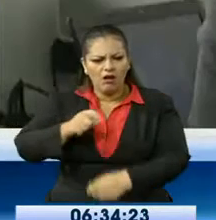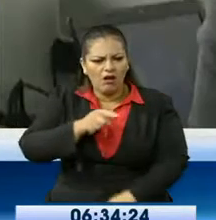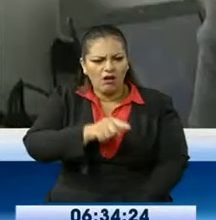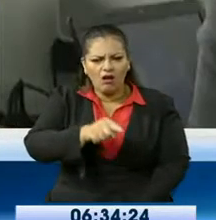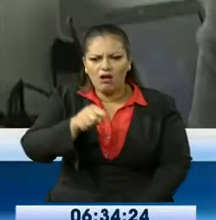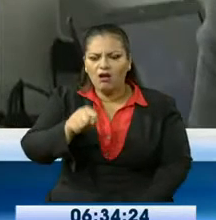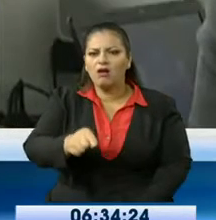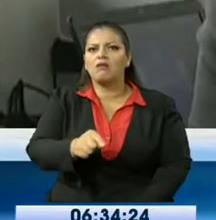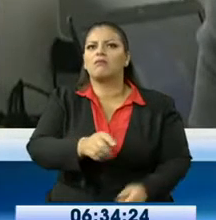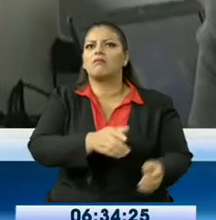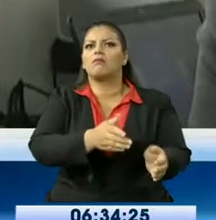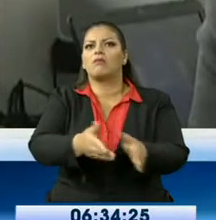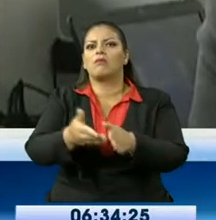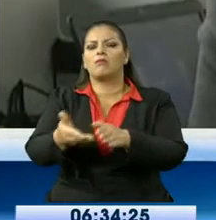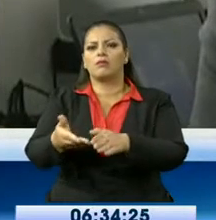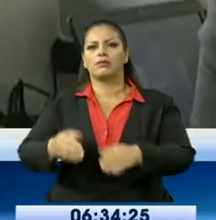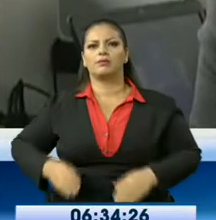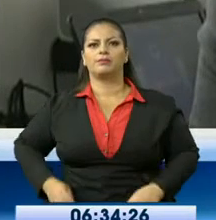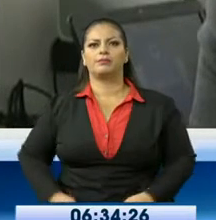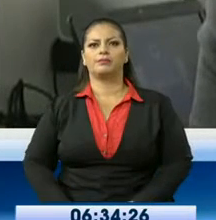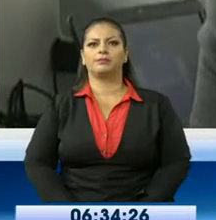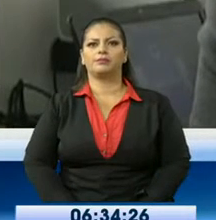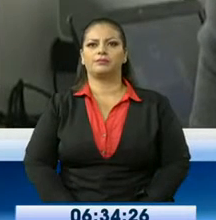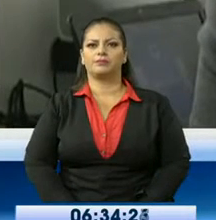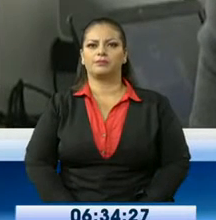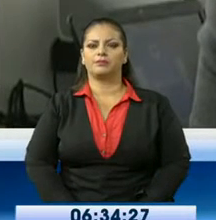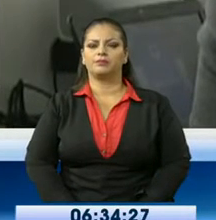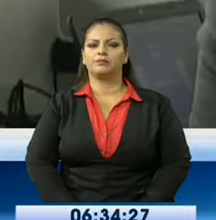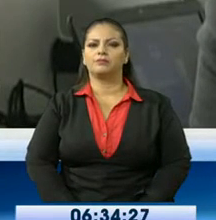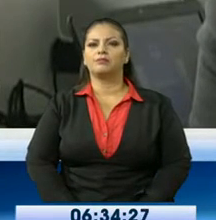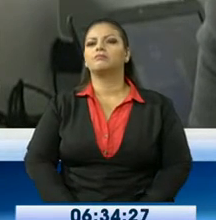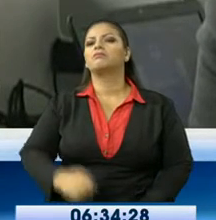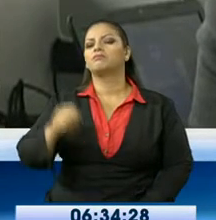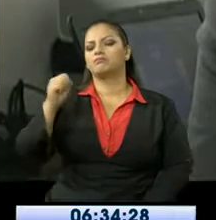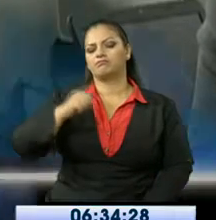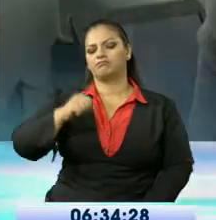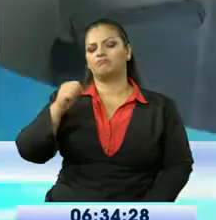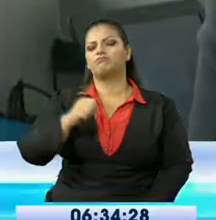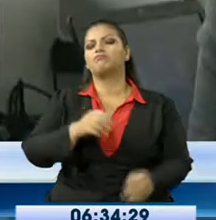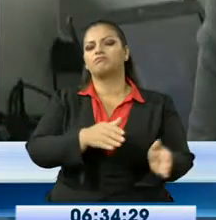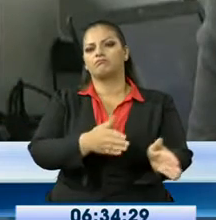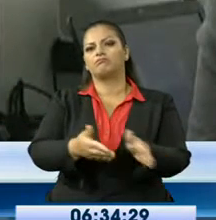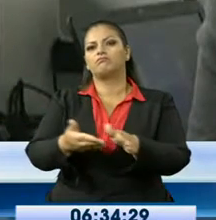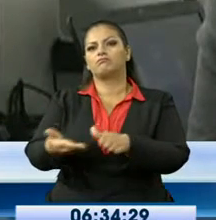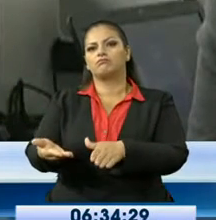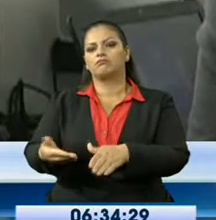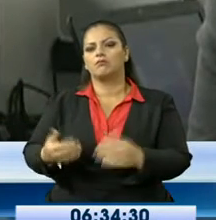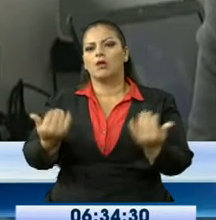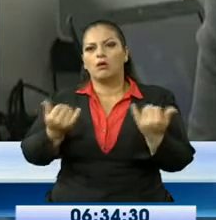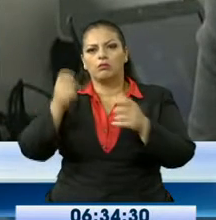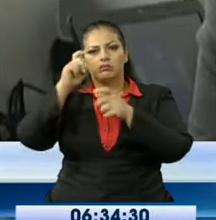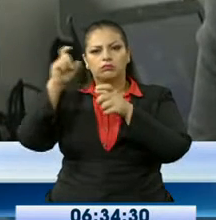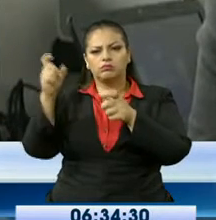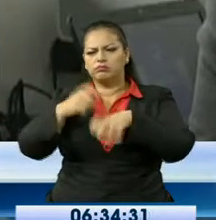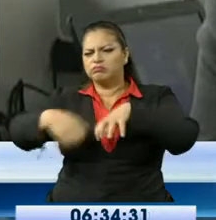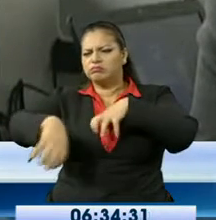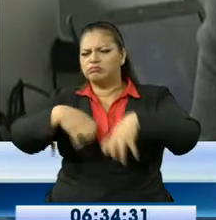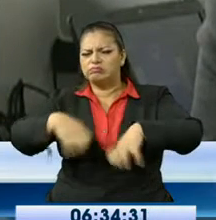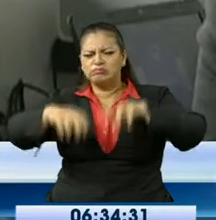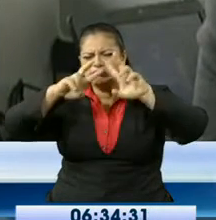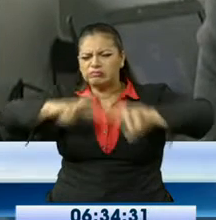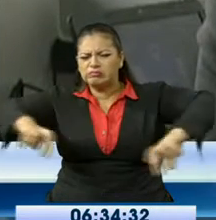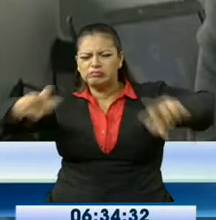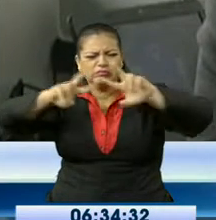Hay dos personas desaparecidas y están muertas. Fiscalía realizó todas las diligencias de